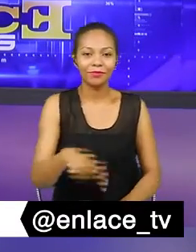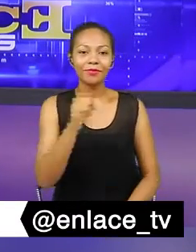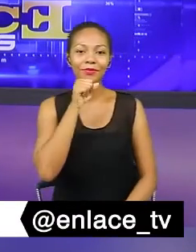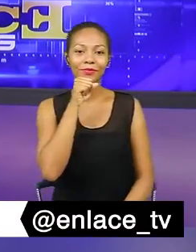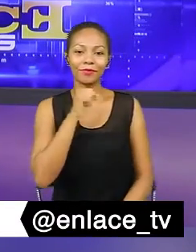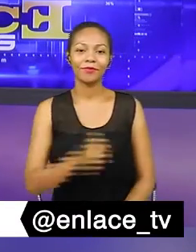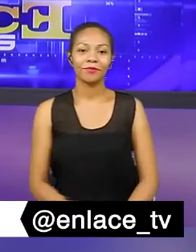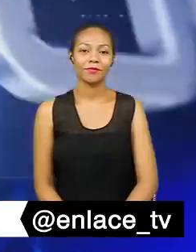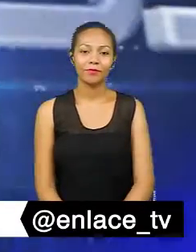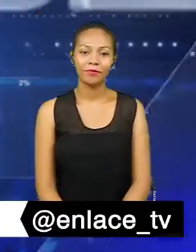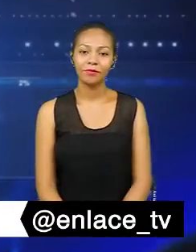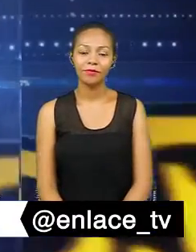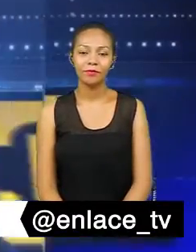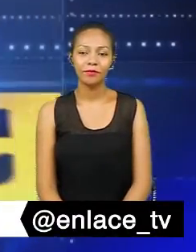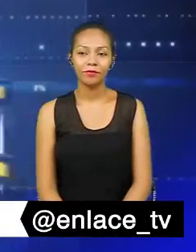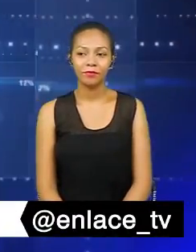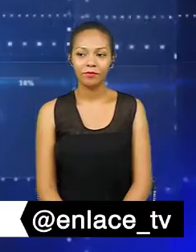región.